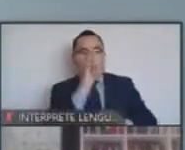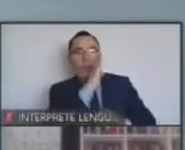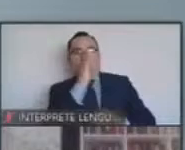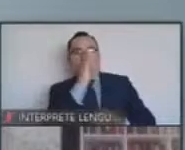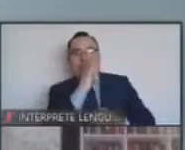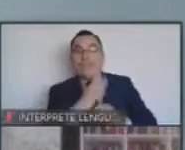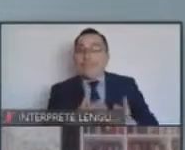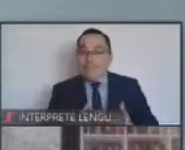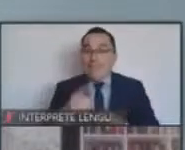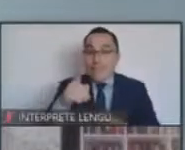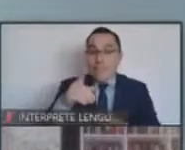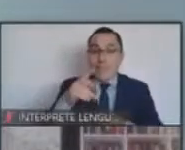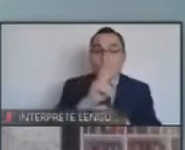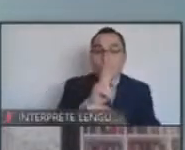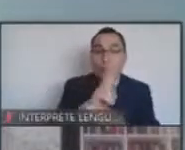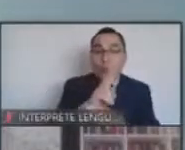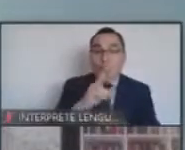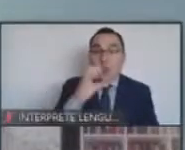muy conocido.